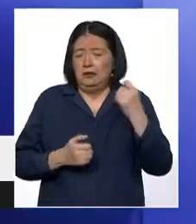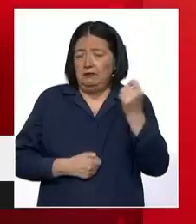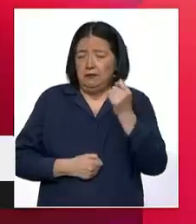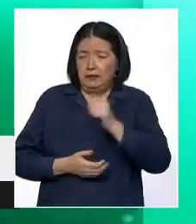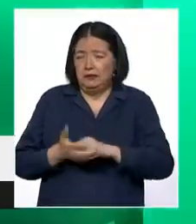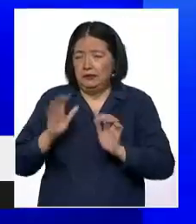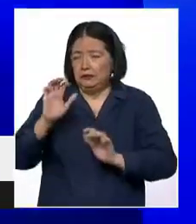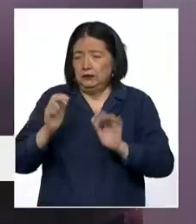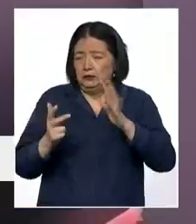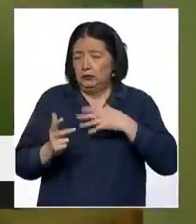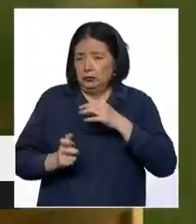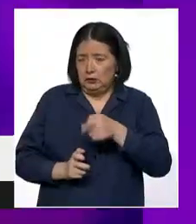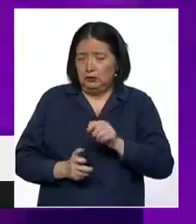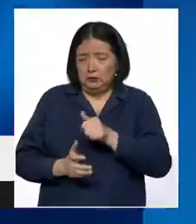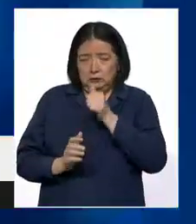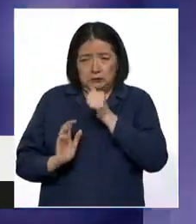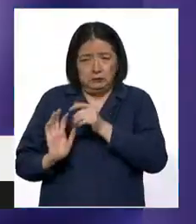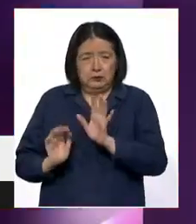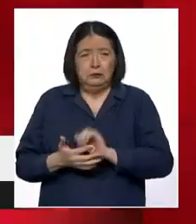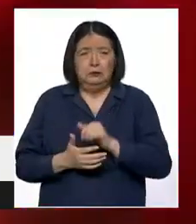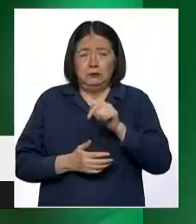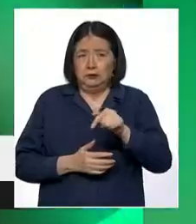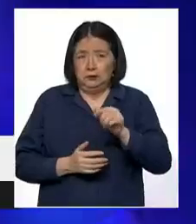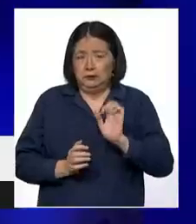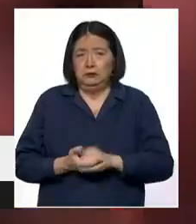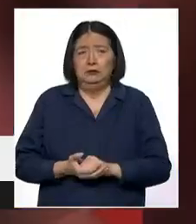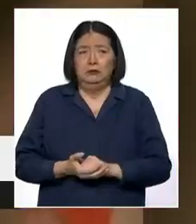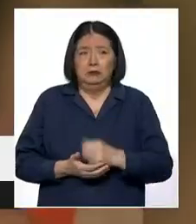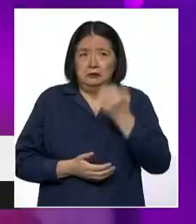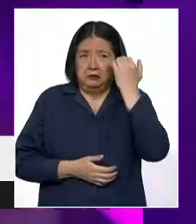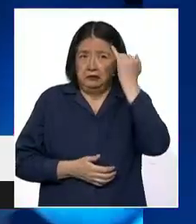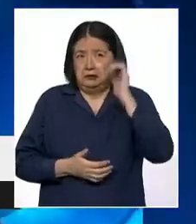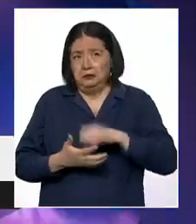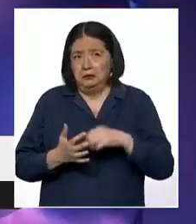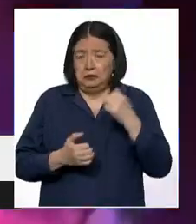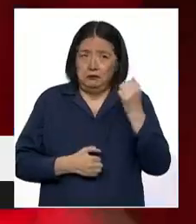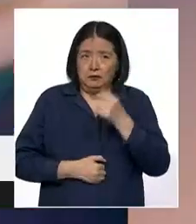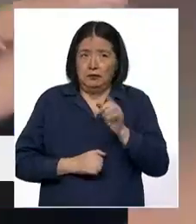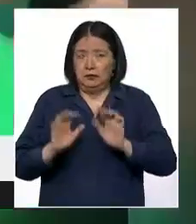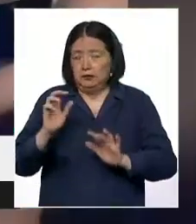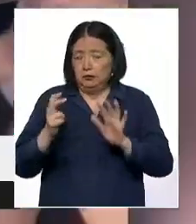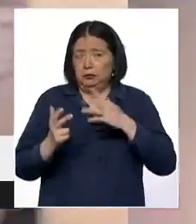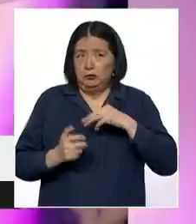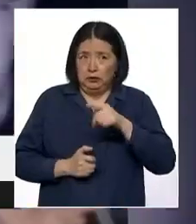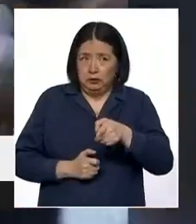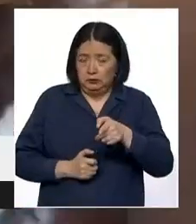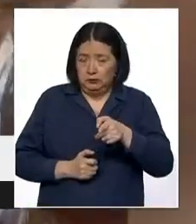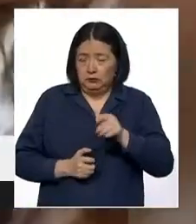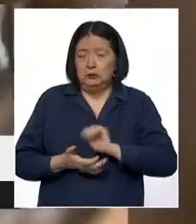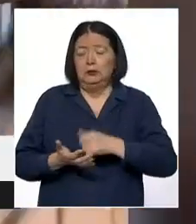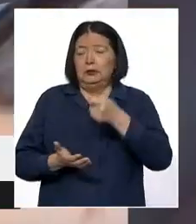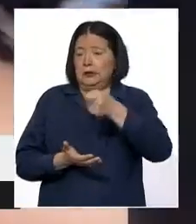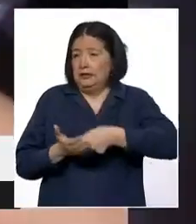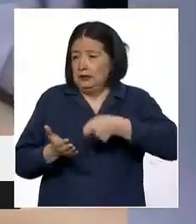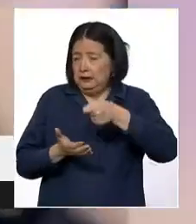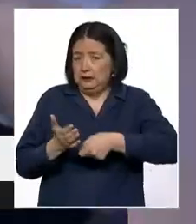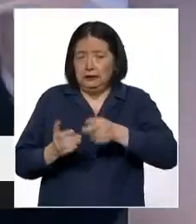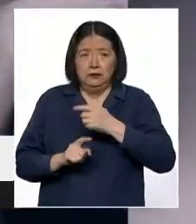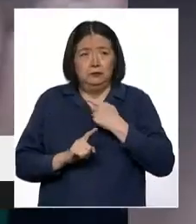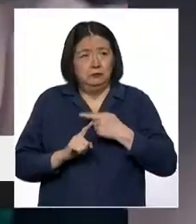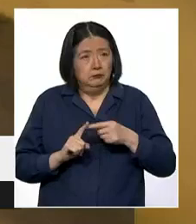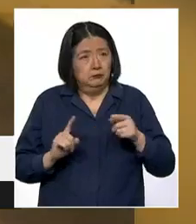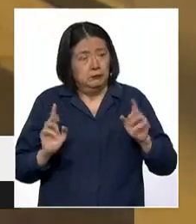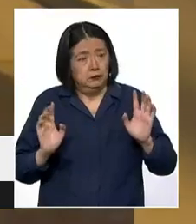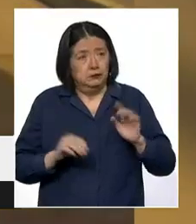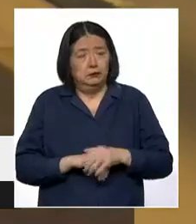fiesta de 18 años. Bajo ese concepto, bajo la idea de hacer una fiesta por 18 años, es que se alquila, pero ya